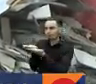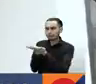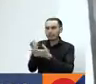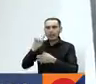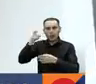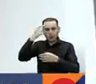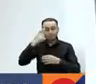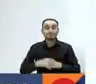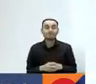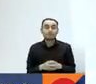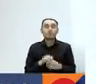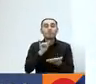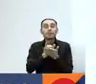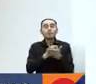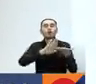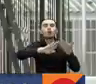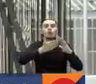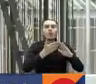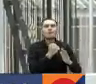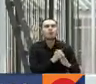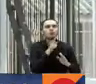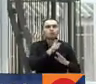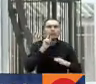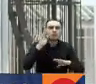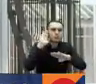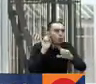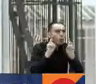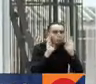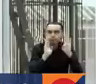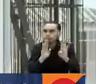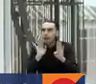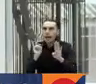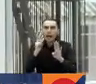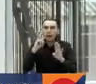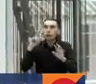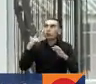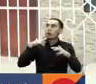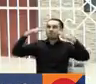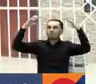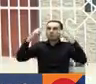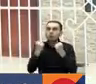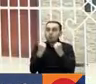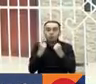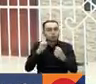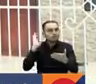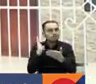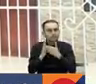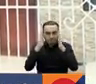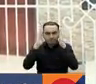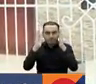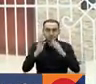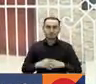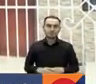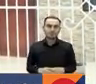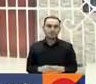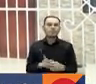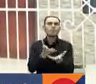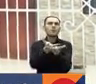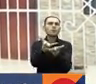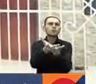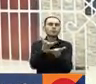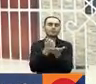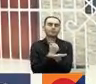un llamado a la comunidad para que estén atentos y tomen precauciones ante cualquier eventualidad. La sugerencia es que las personas